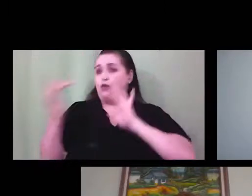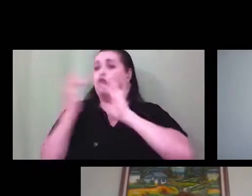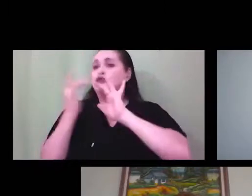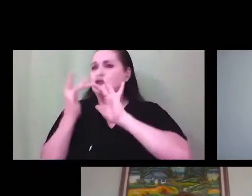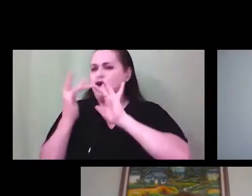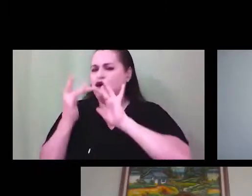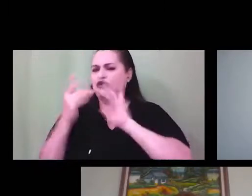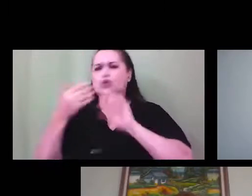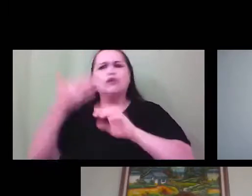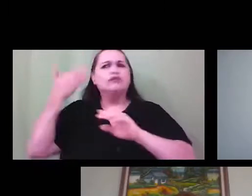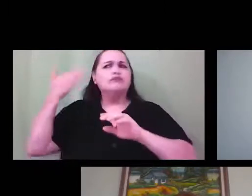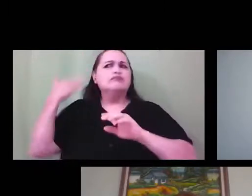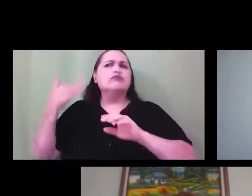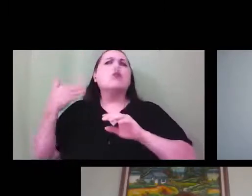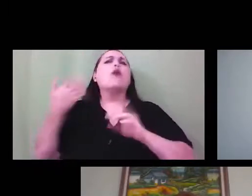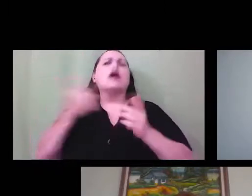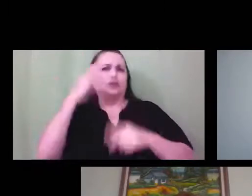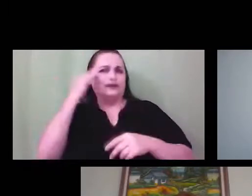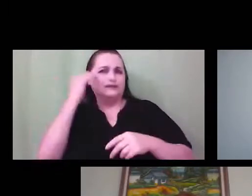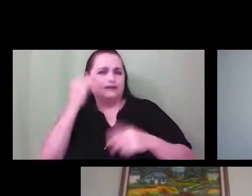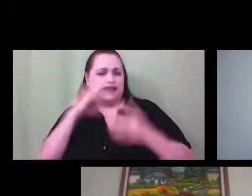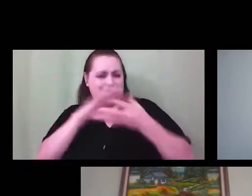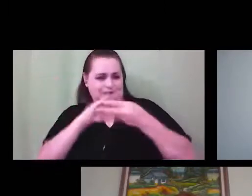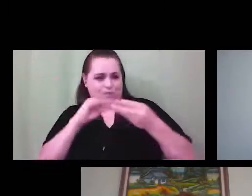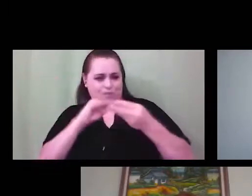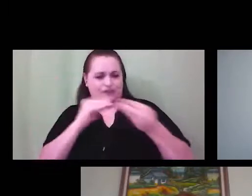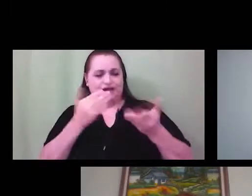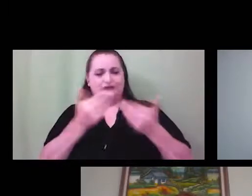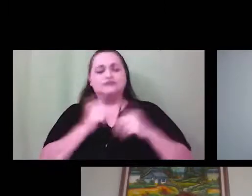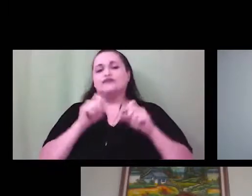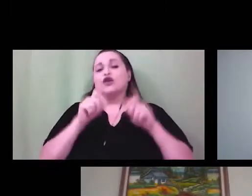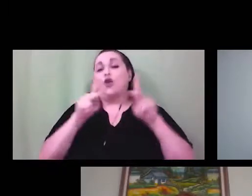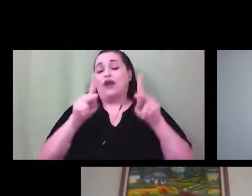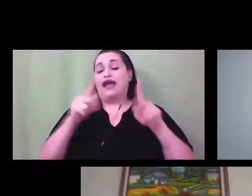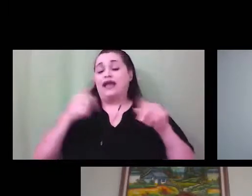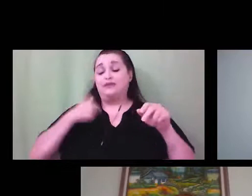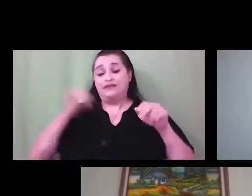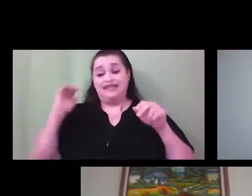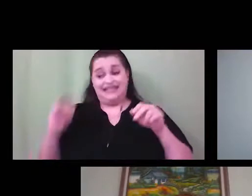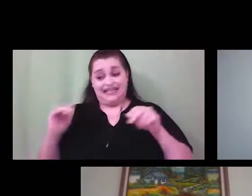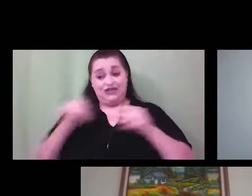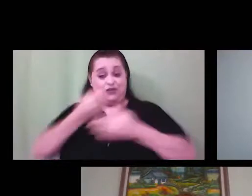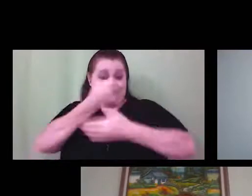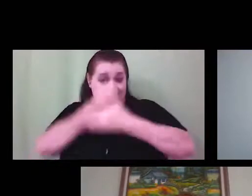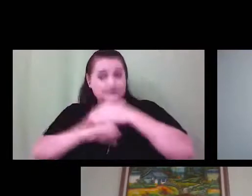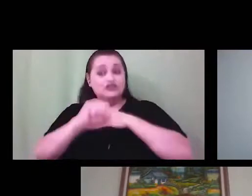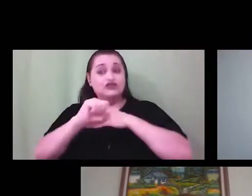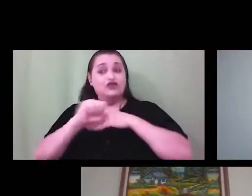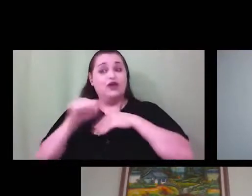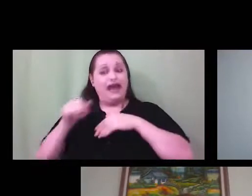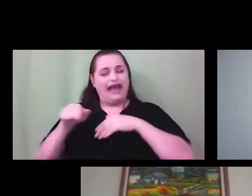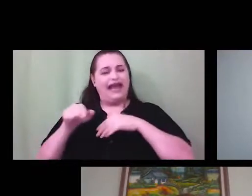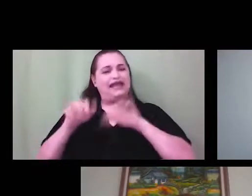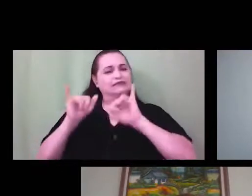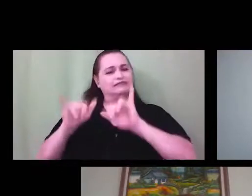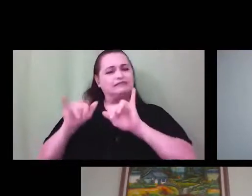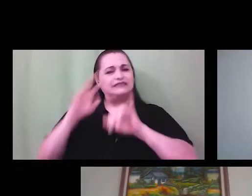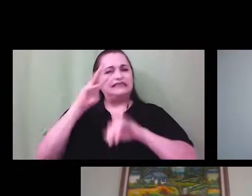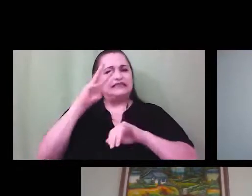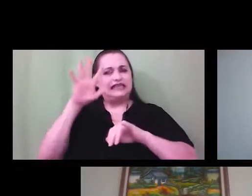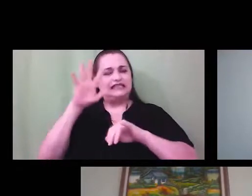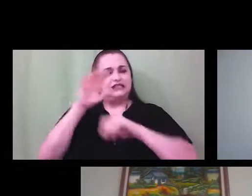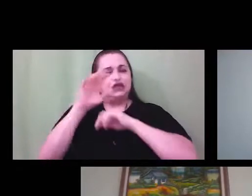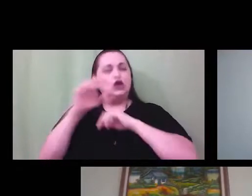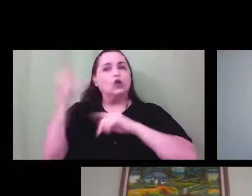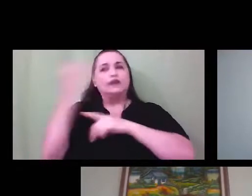y desde cuándo? ¿Cómo fue esa experiencia? Ok, bueno, mi niño desde que nació estuvo 65 días